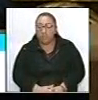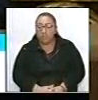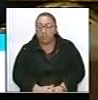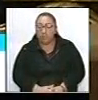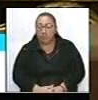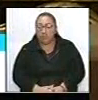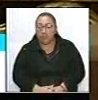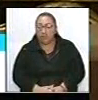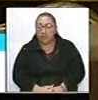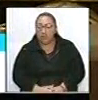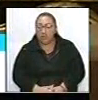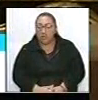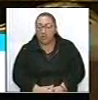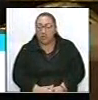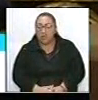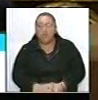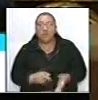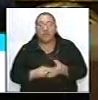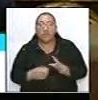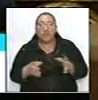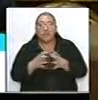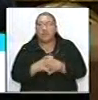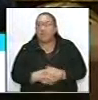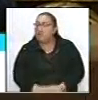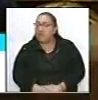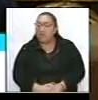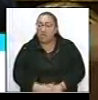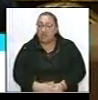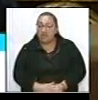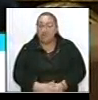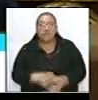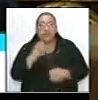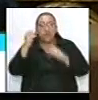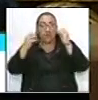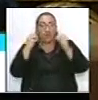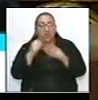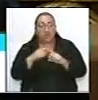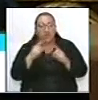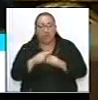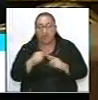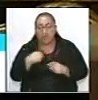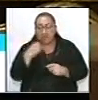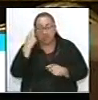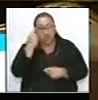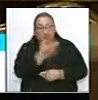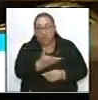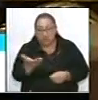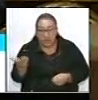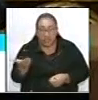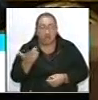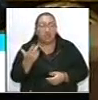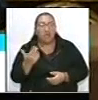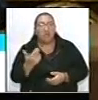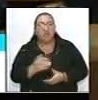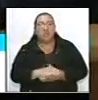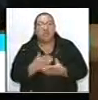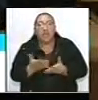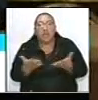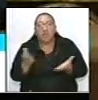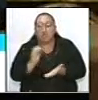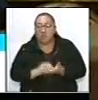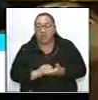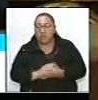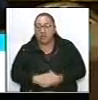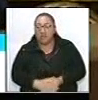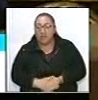texto. Y lo que queríamos eran sus opiniones, ¿no? O sea, ¿qué piensan ustedes? ¿Qué ángulos